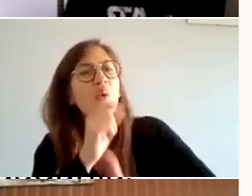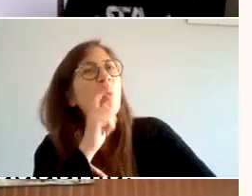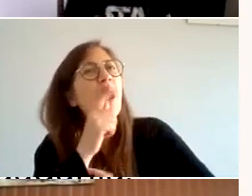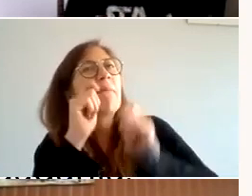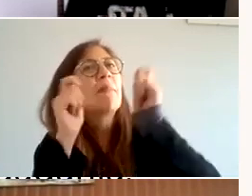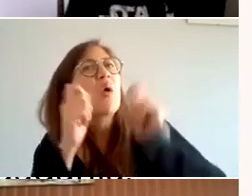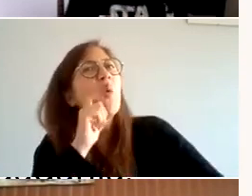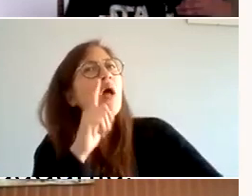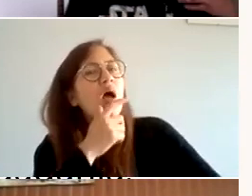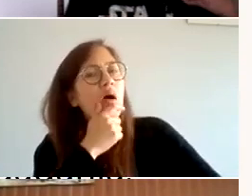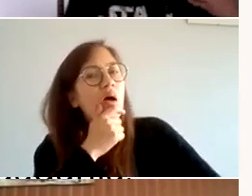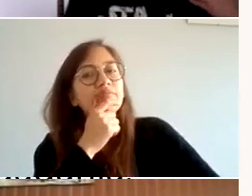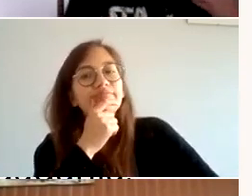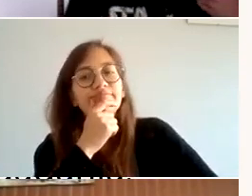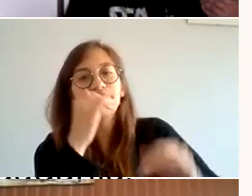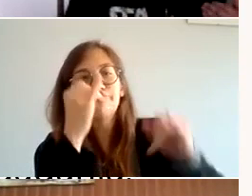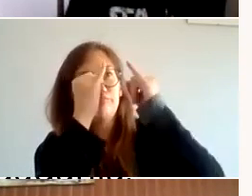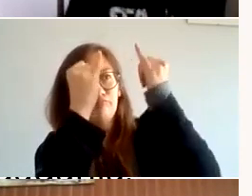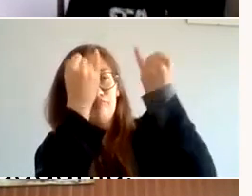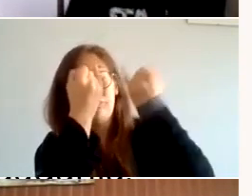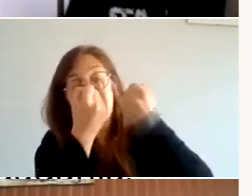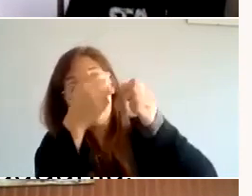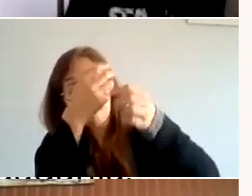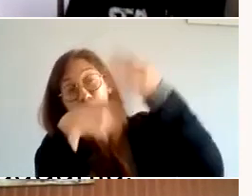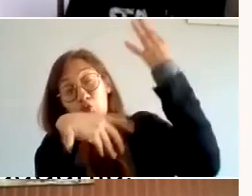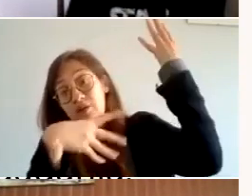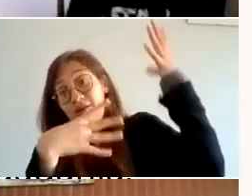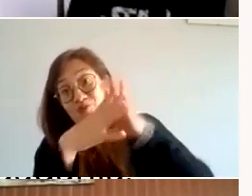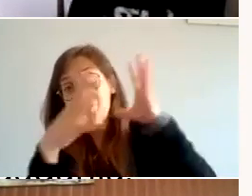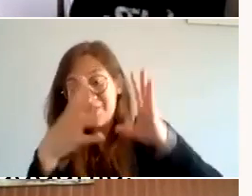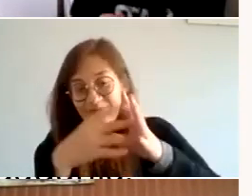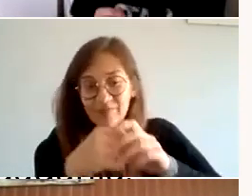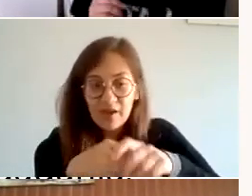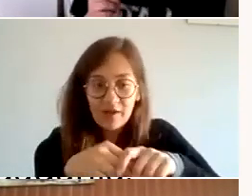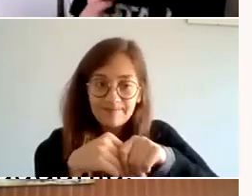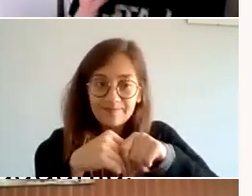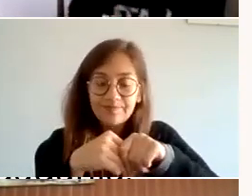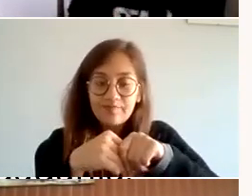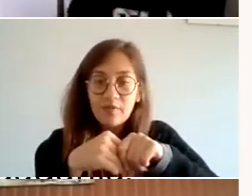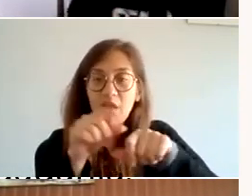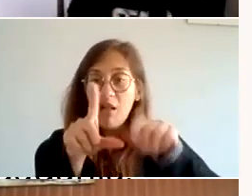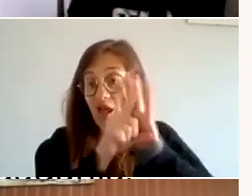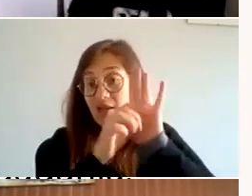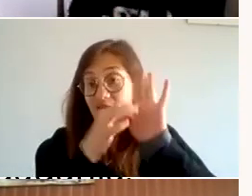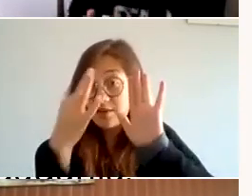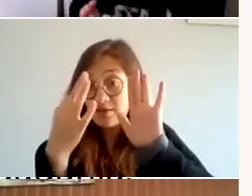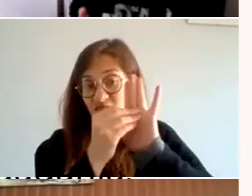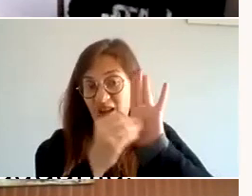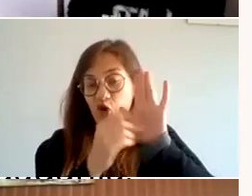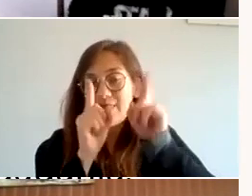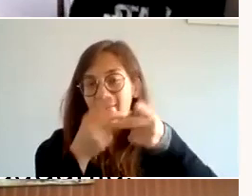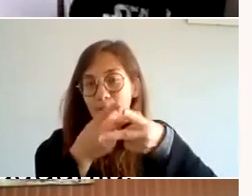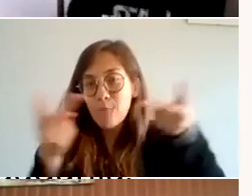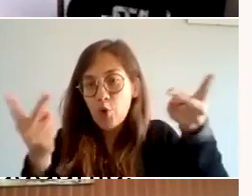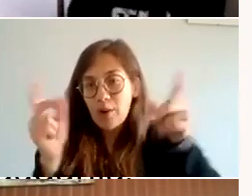Y aquí nos dice, bueno, hay 911 organismos que están incorporados, más de 220.000 compras en los últimos 103 días.